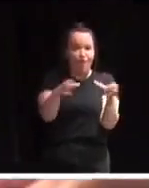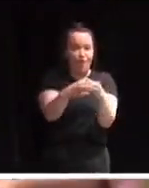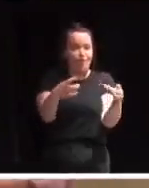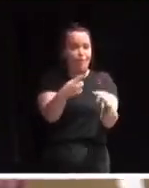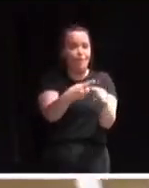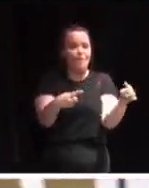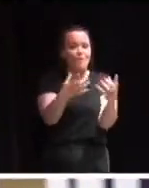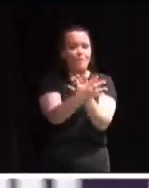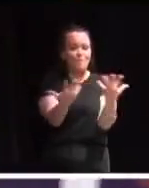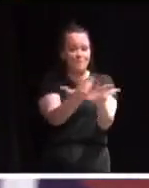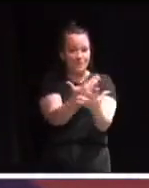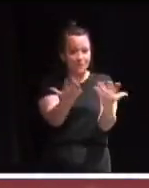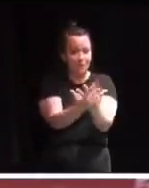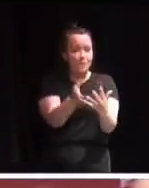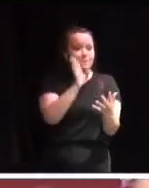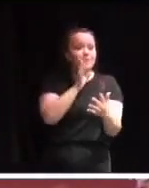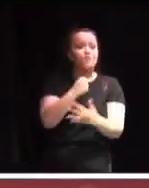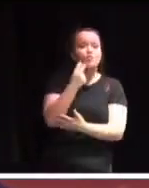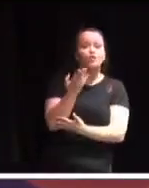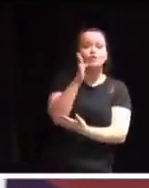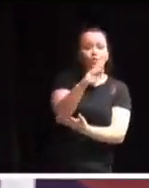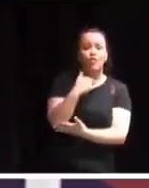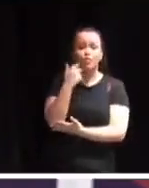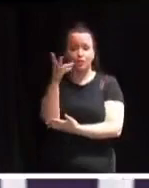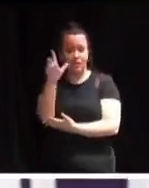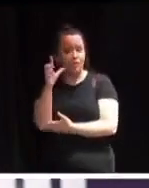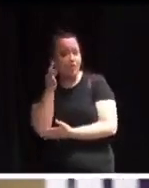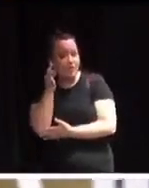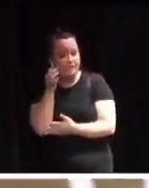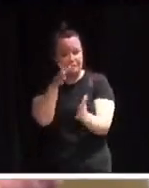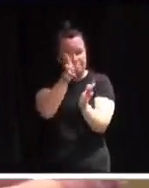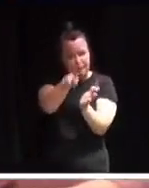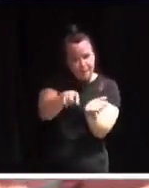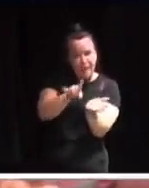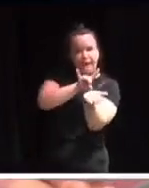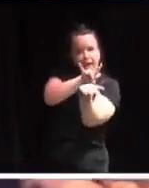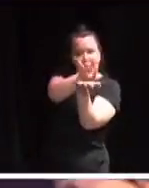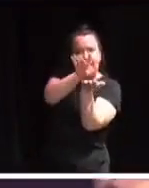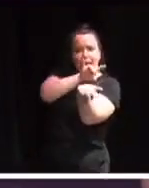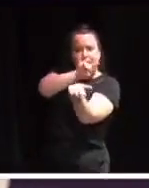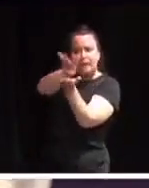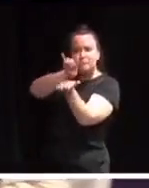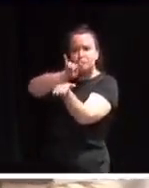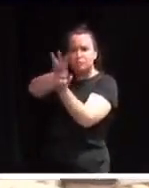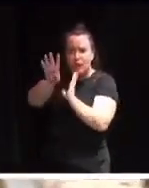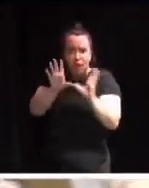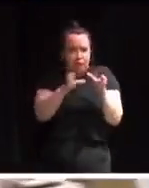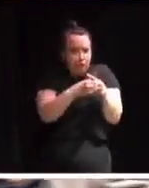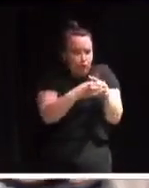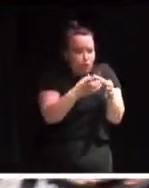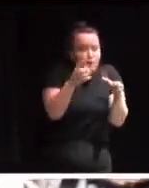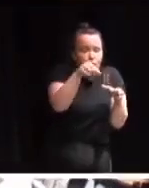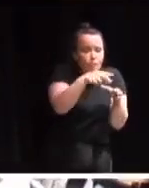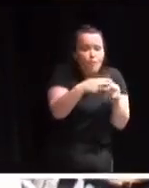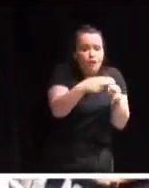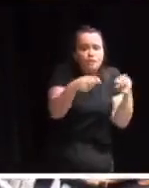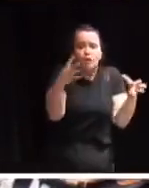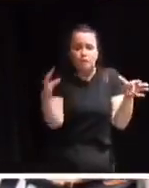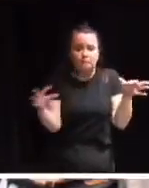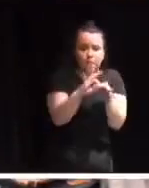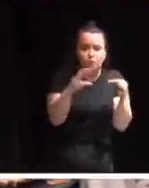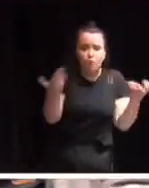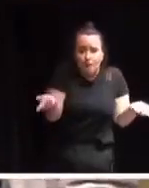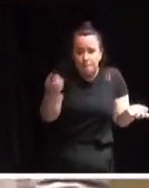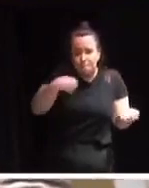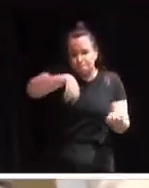los portavoces y las portavozas también son expulsados y no se sabe ni de qué partido son porque